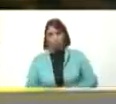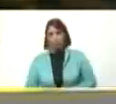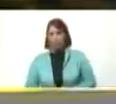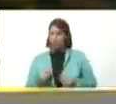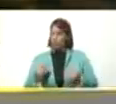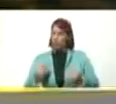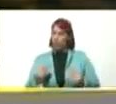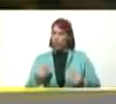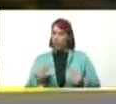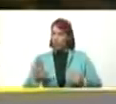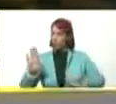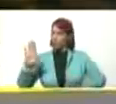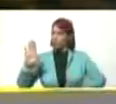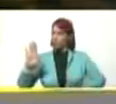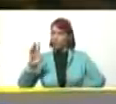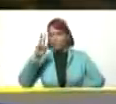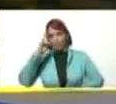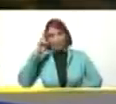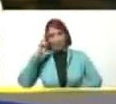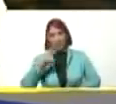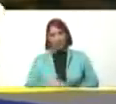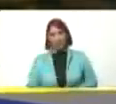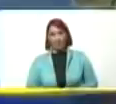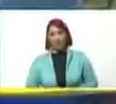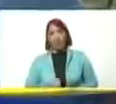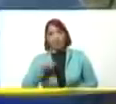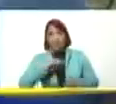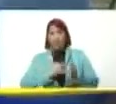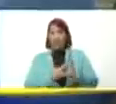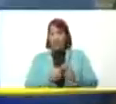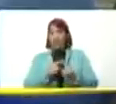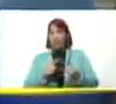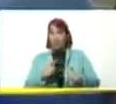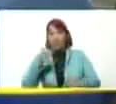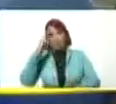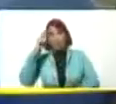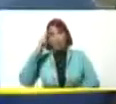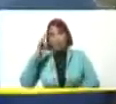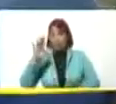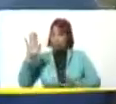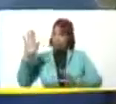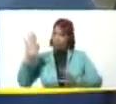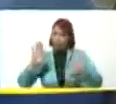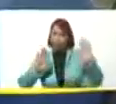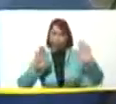¿Cómo es? ¿Cómo es? Canciller. Esa es la técnica, ¿ves? Para un canciller.